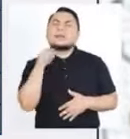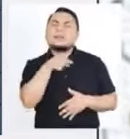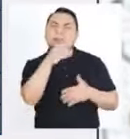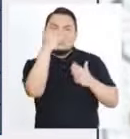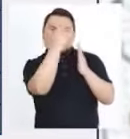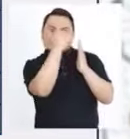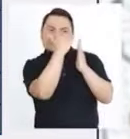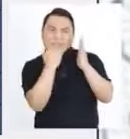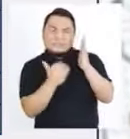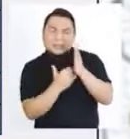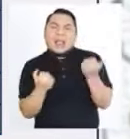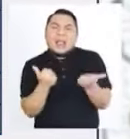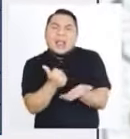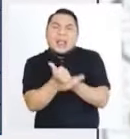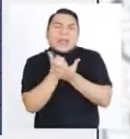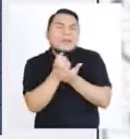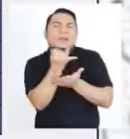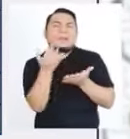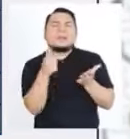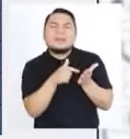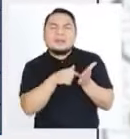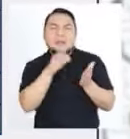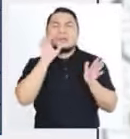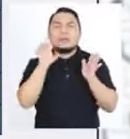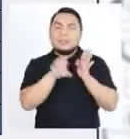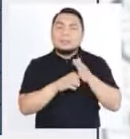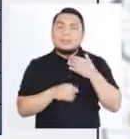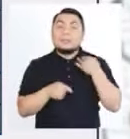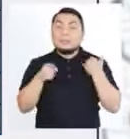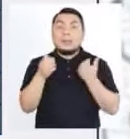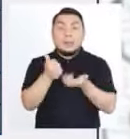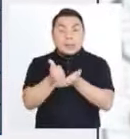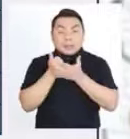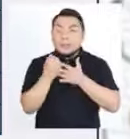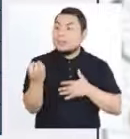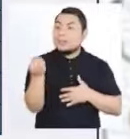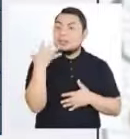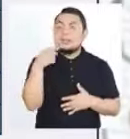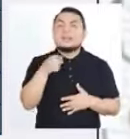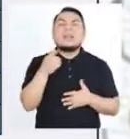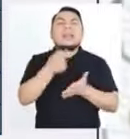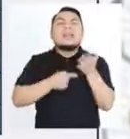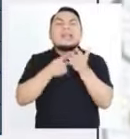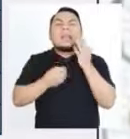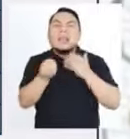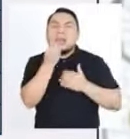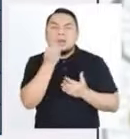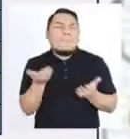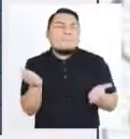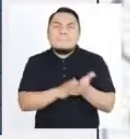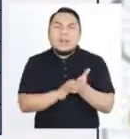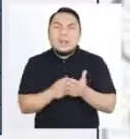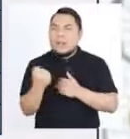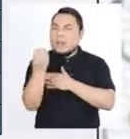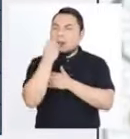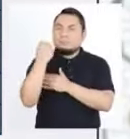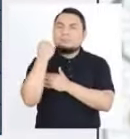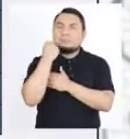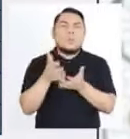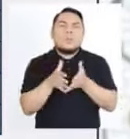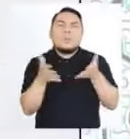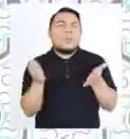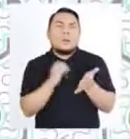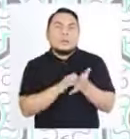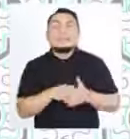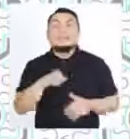podríamos elegir criterios que nos ayuden para algo. Por ejemplo, que nos ayuden a decir qué alimento tiene más